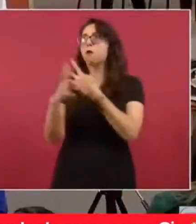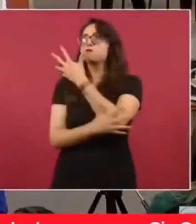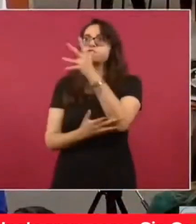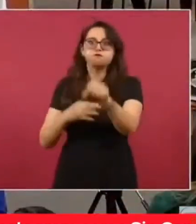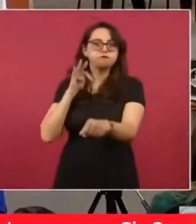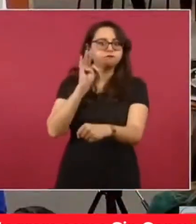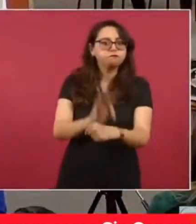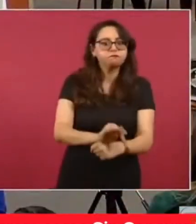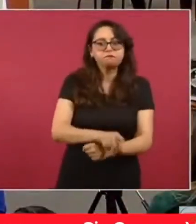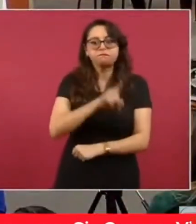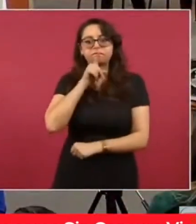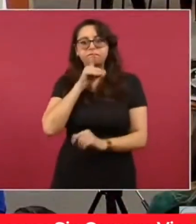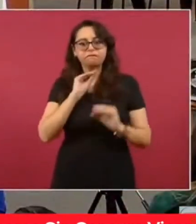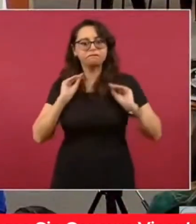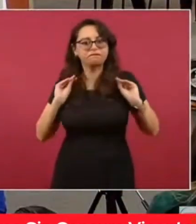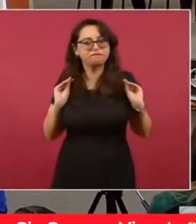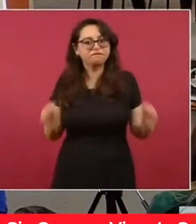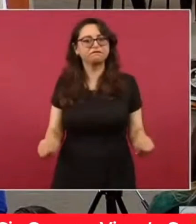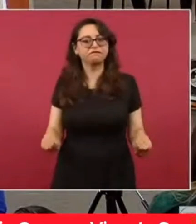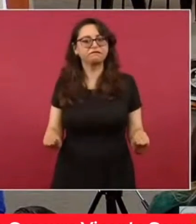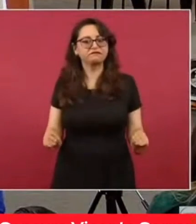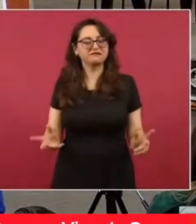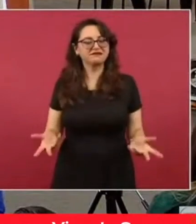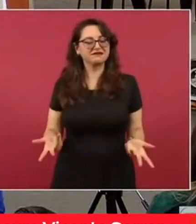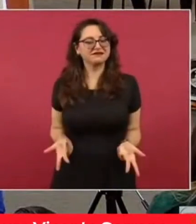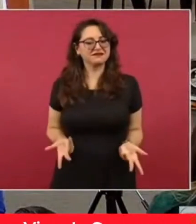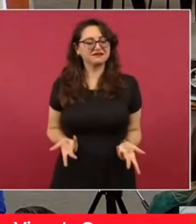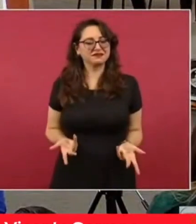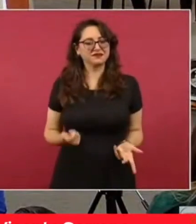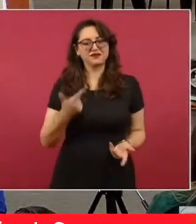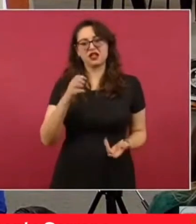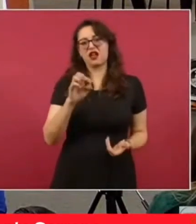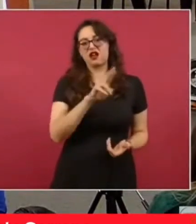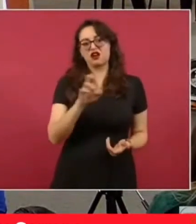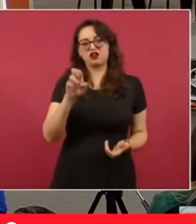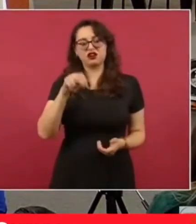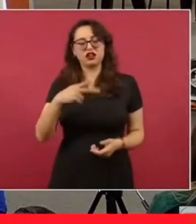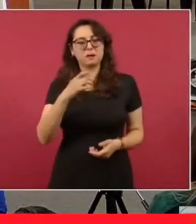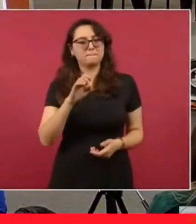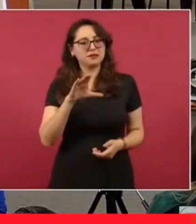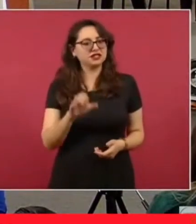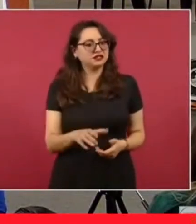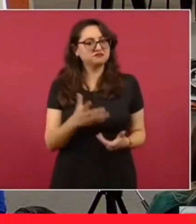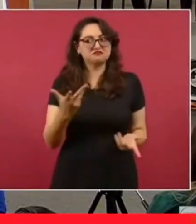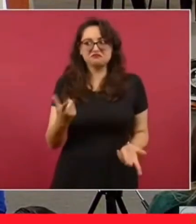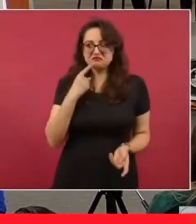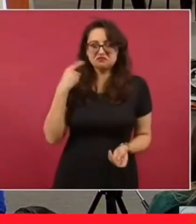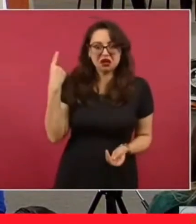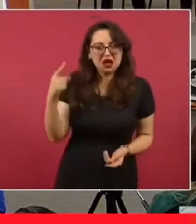este dijo nada Hay un tribunal